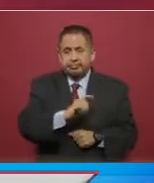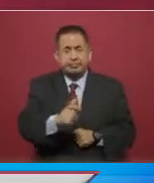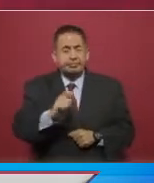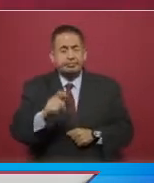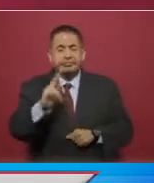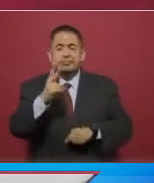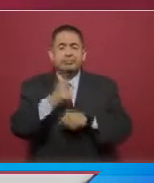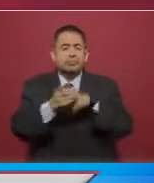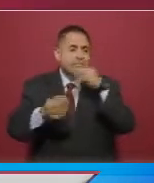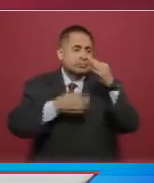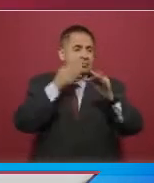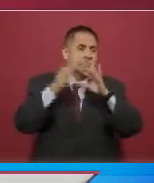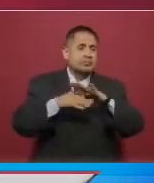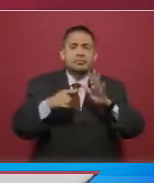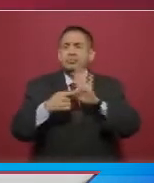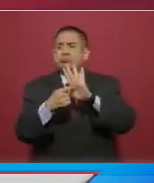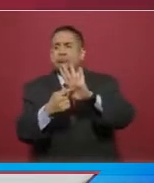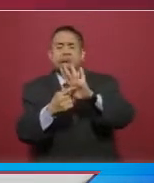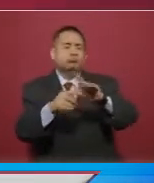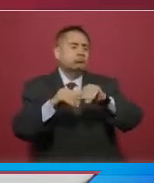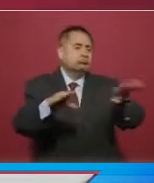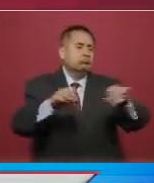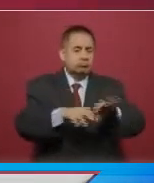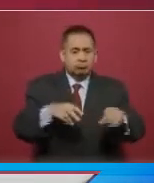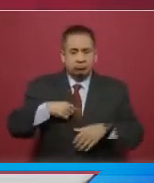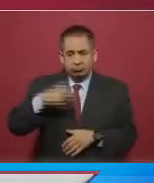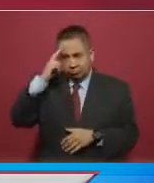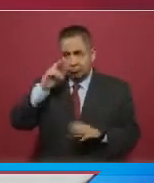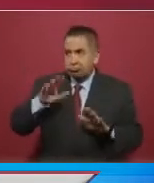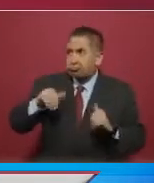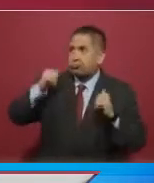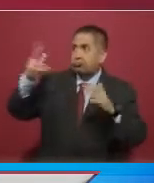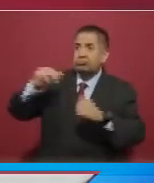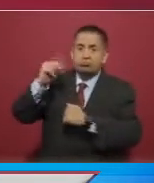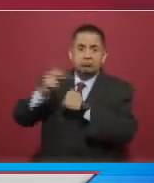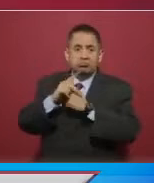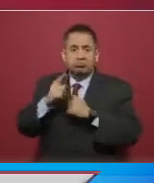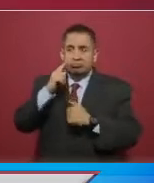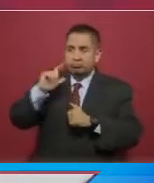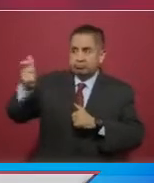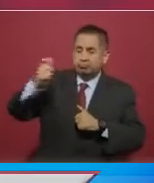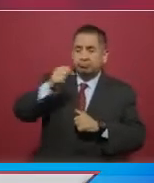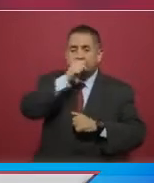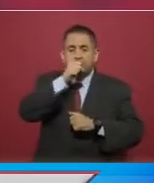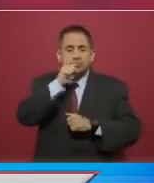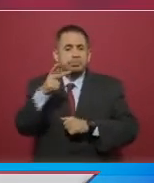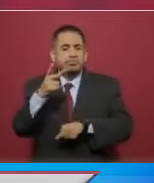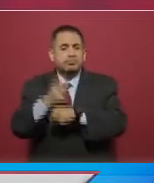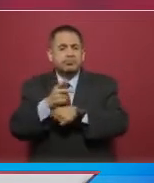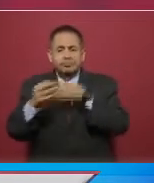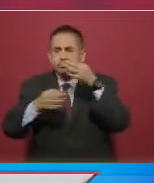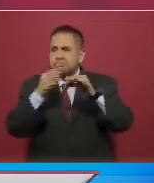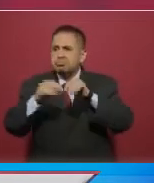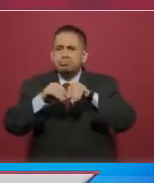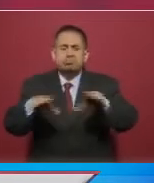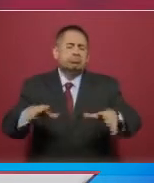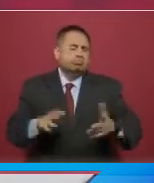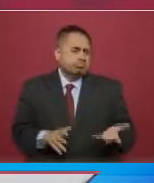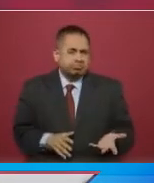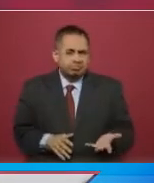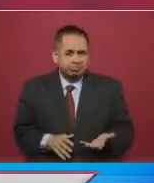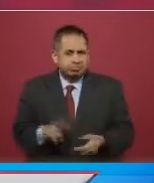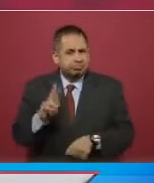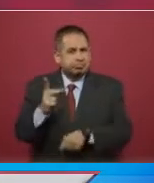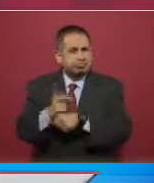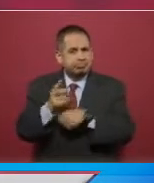se utilizaba para pagar favores a medios de comunicación. Esto se termina y se invierte en la mejora de las colonias de las ciudades de centros turísticos.